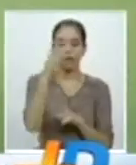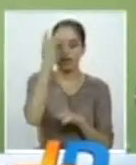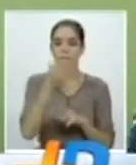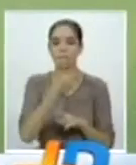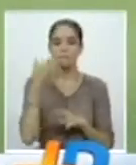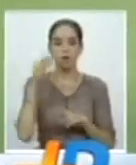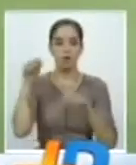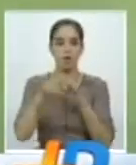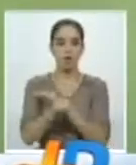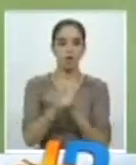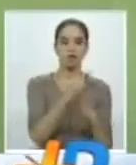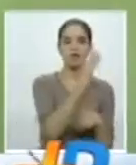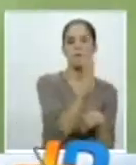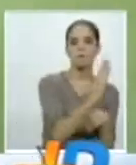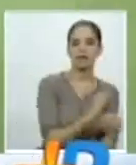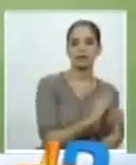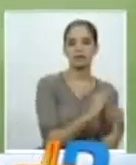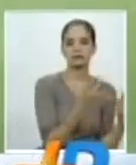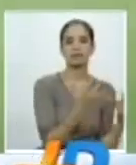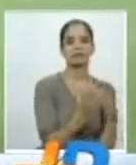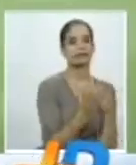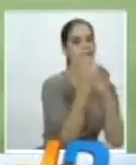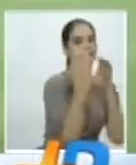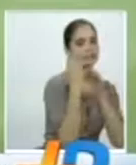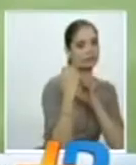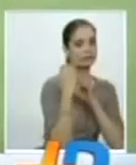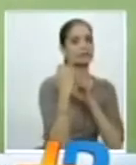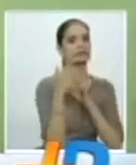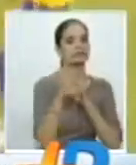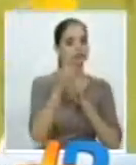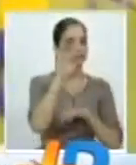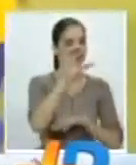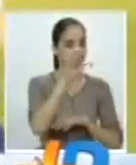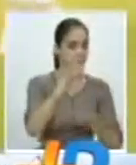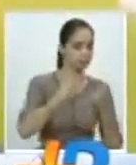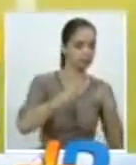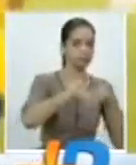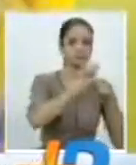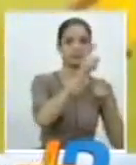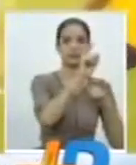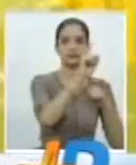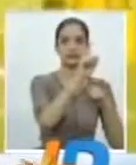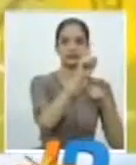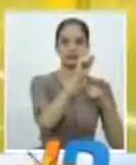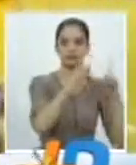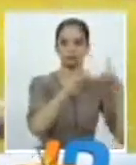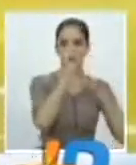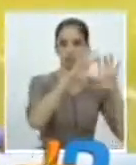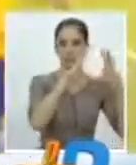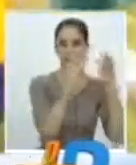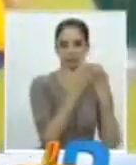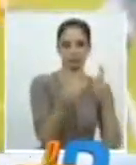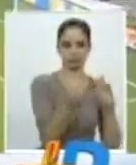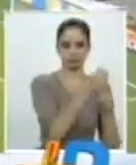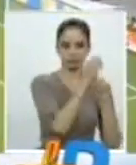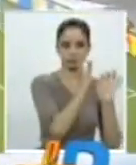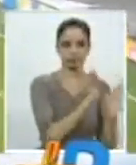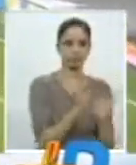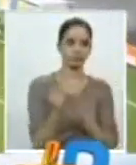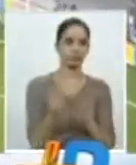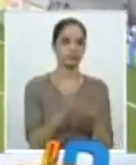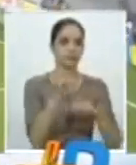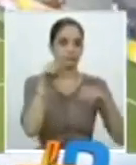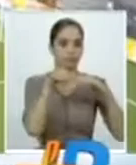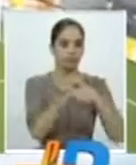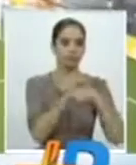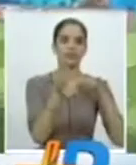mientras que el brasilero carga el peso de llevar a su país al sexto título mundial. El brasileño es velocidad pura, gambeta irreverente y gol en